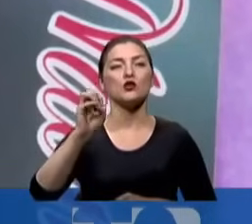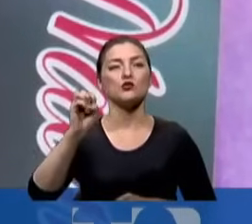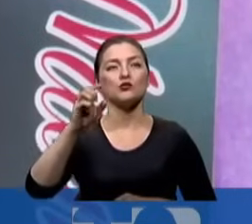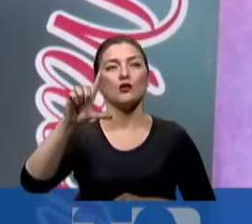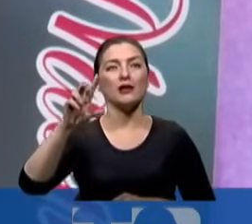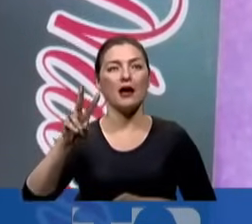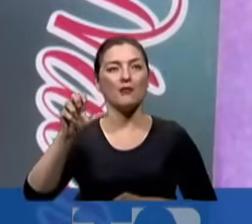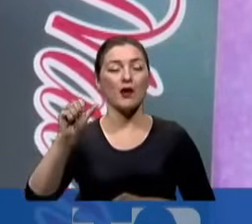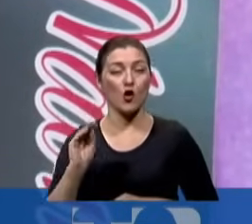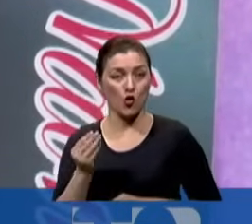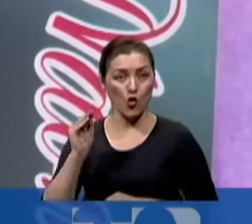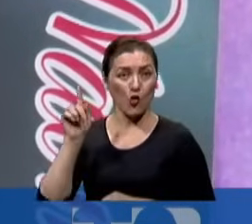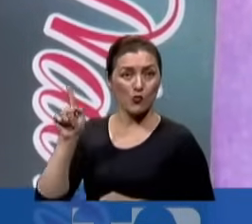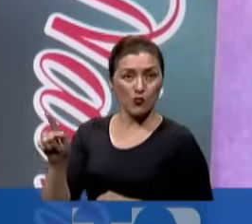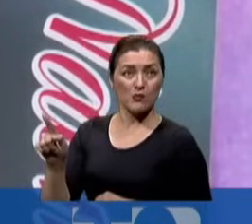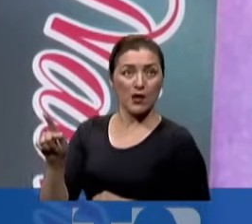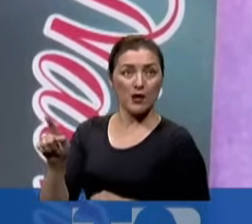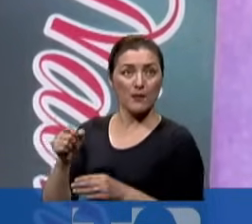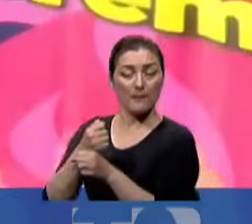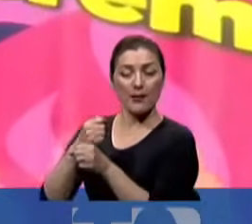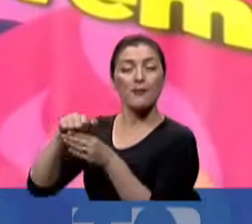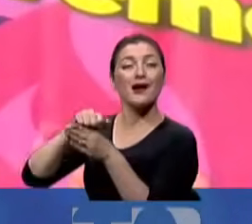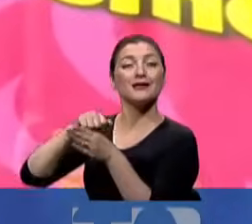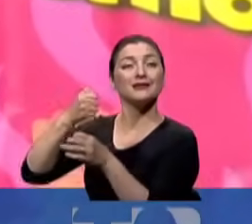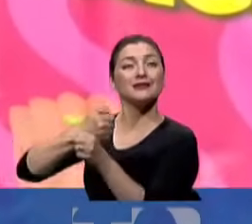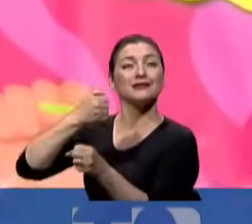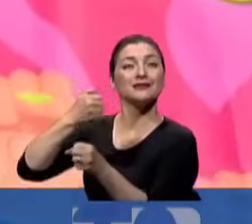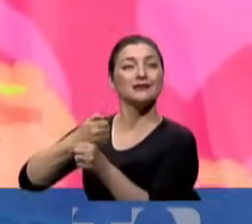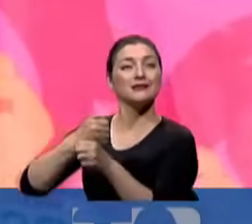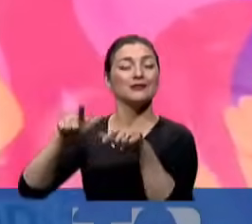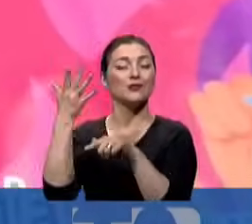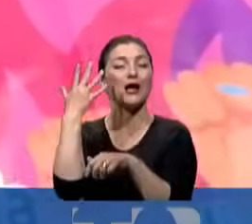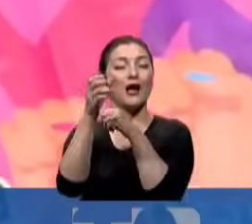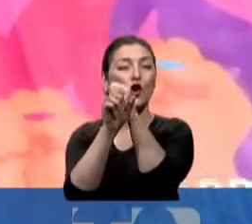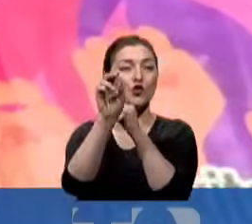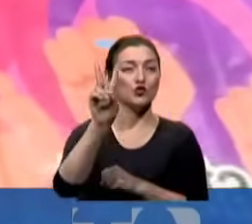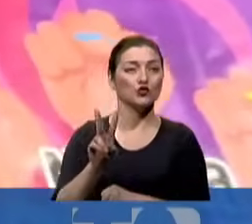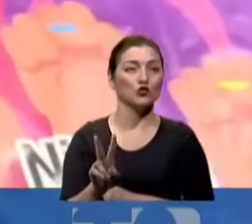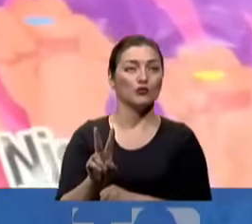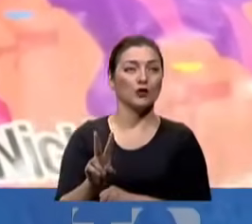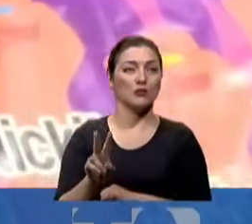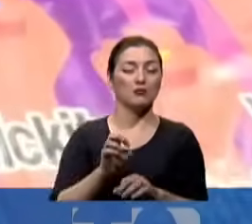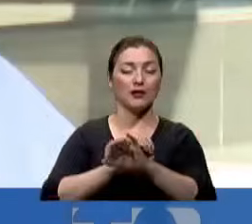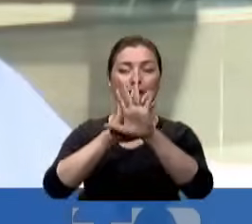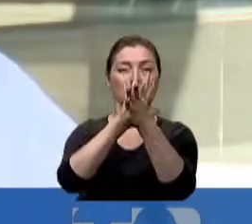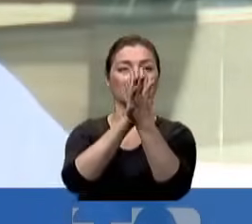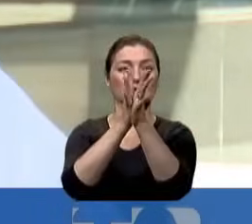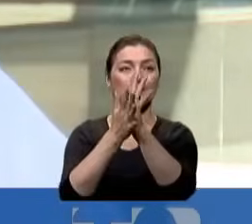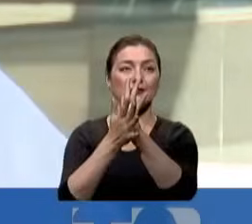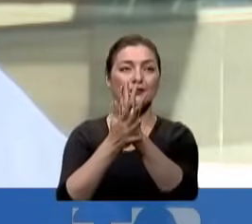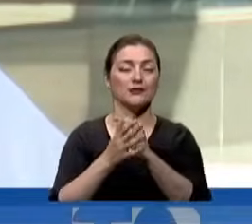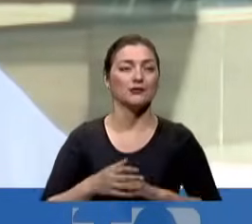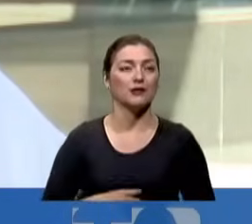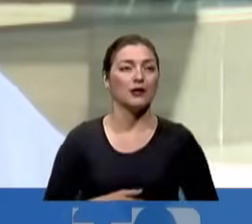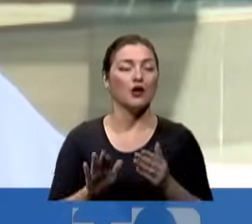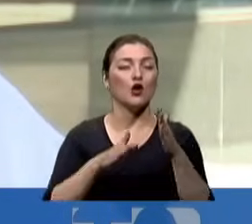una joven que falleció cumpliendo con prácticas laborales. Pese a que el hecho ocurrió hace 2 años, no hay claridad en el caso. Ella